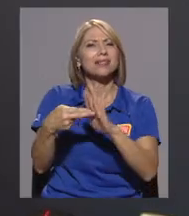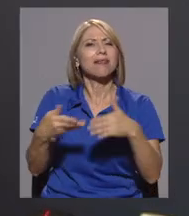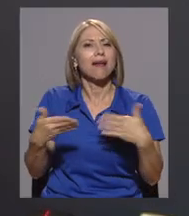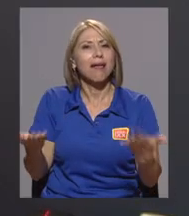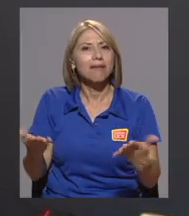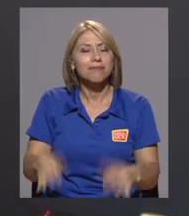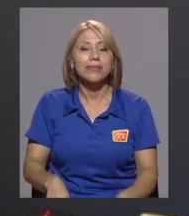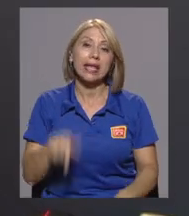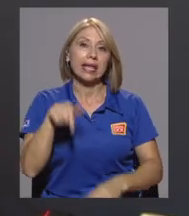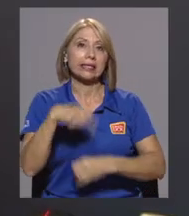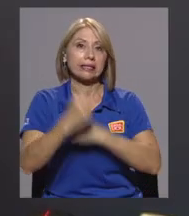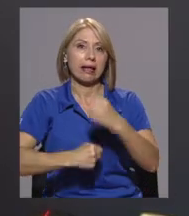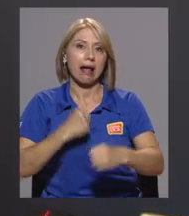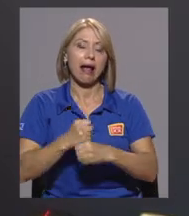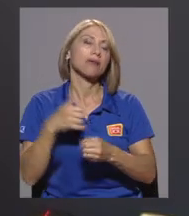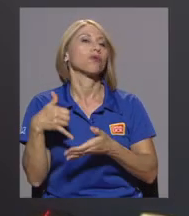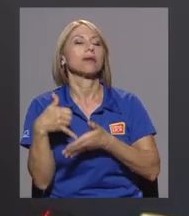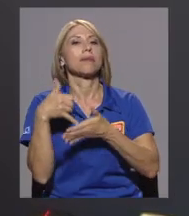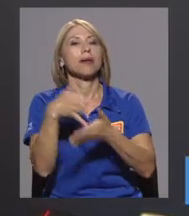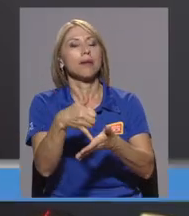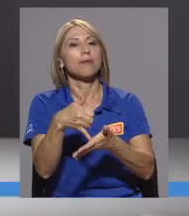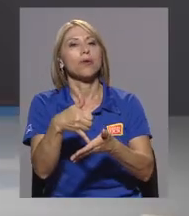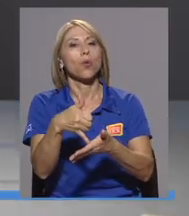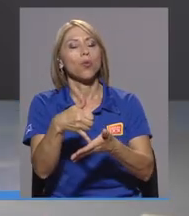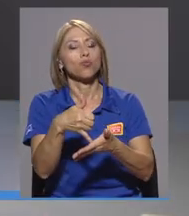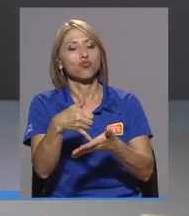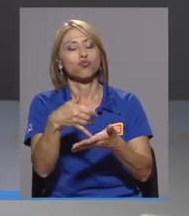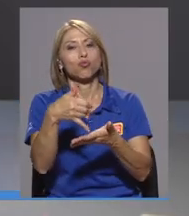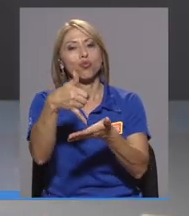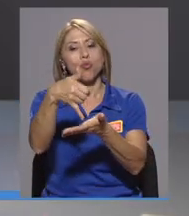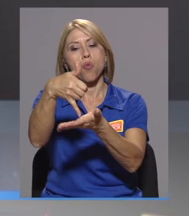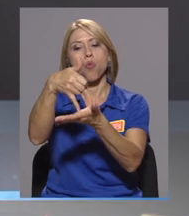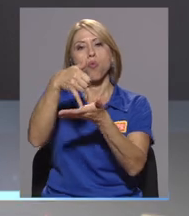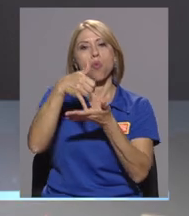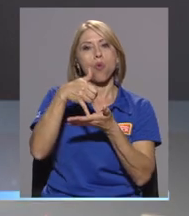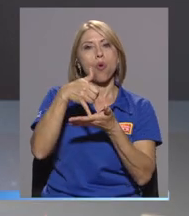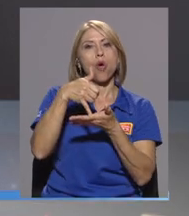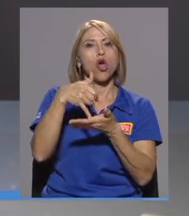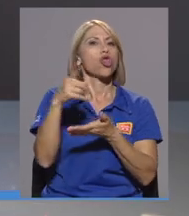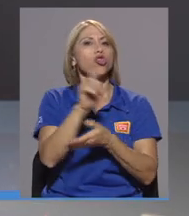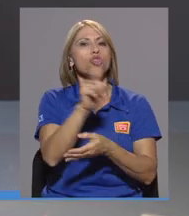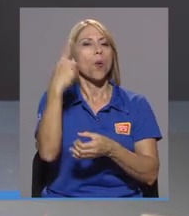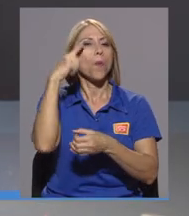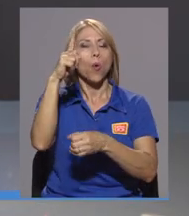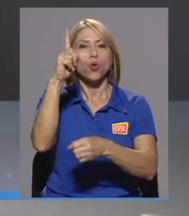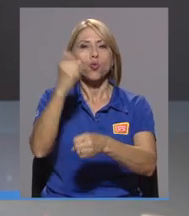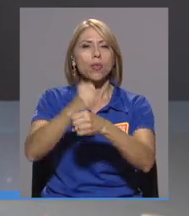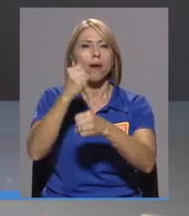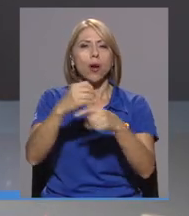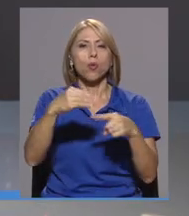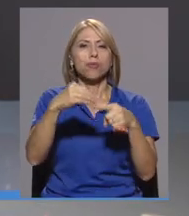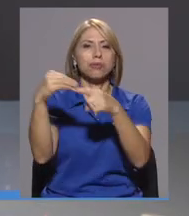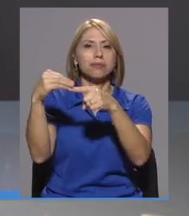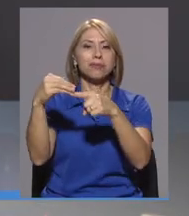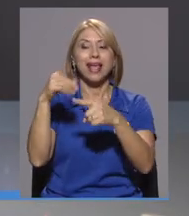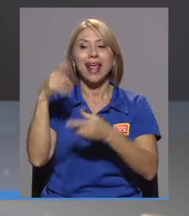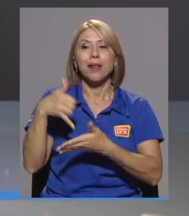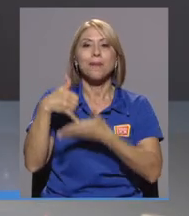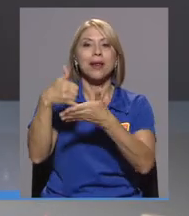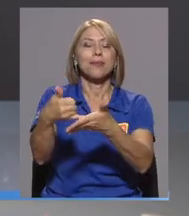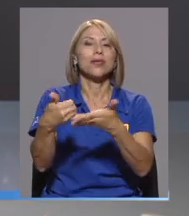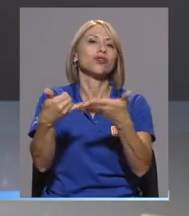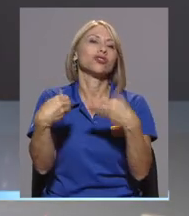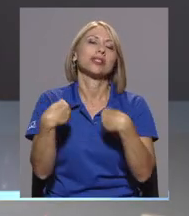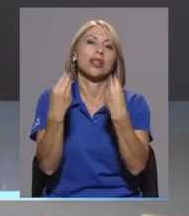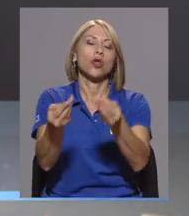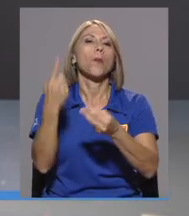En este año en particular, el premio fue otorgado no por un trabajo en particular, sino por una trayectoria